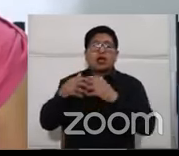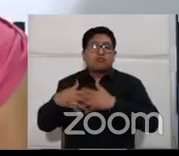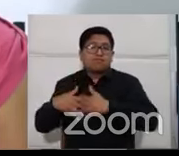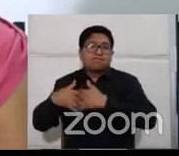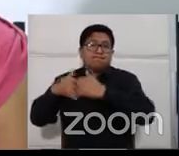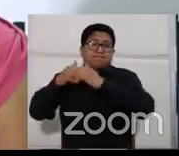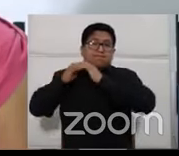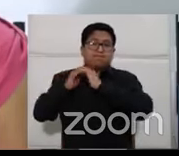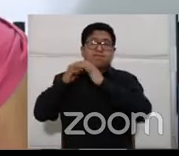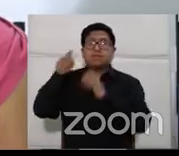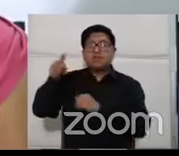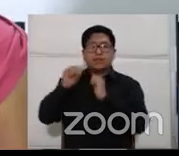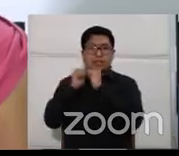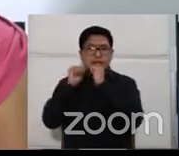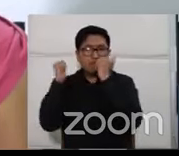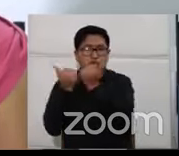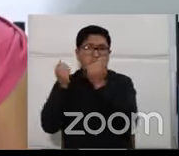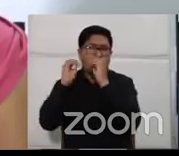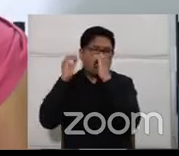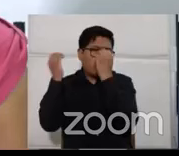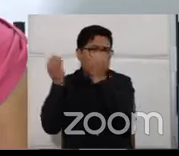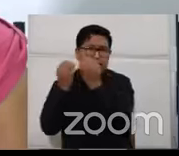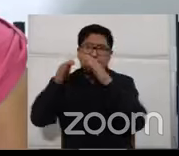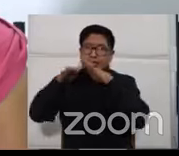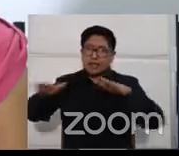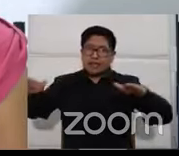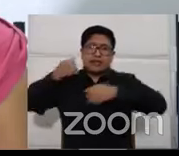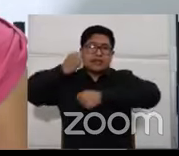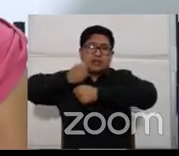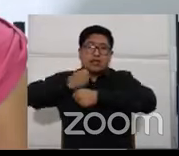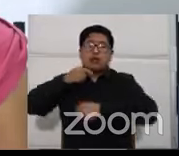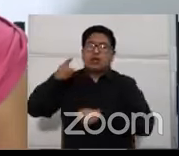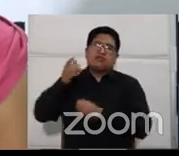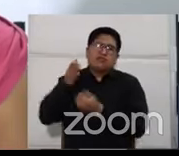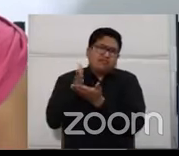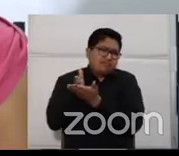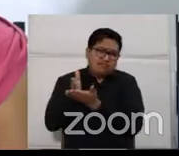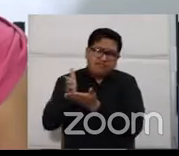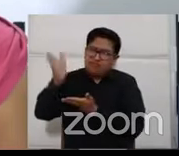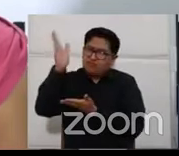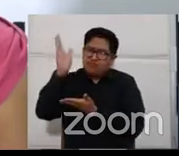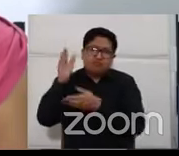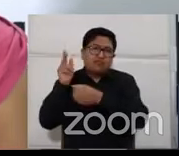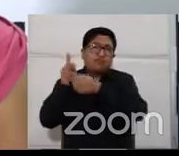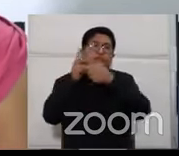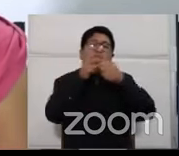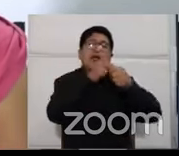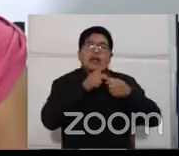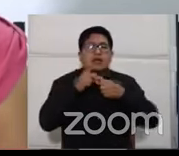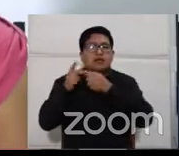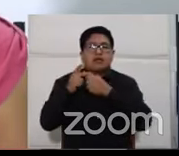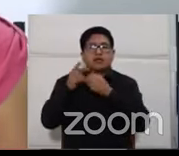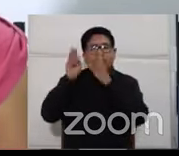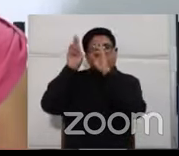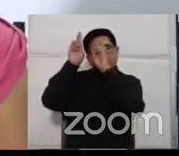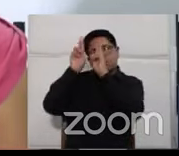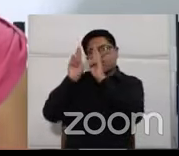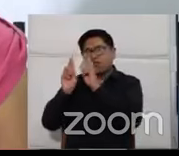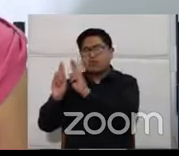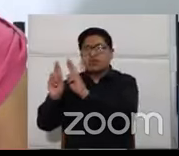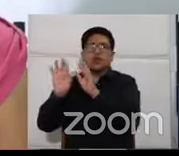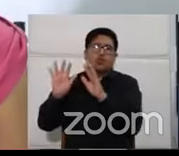adolescentes trabajadores en el marco del derecho a la participación con un respeto profundo a su organización